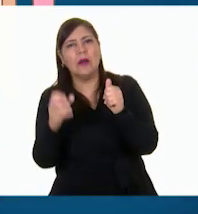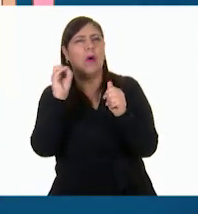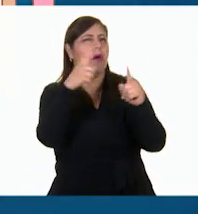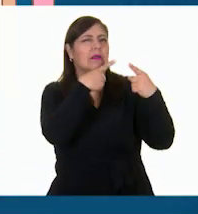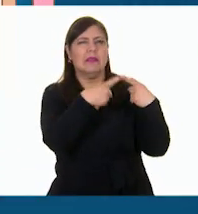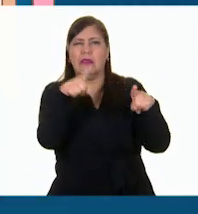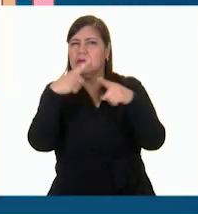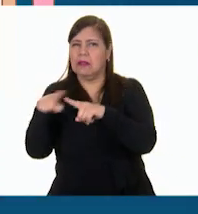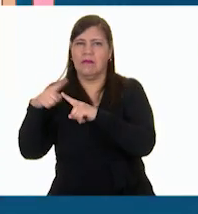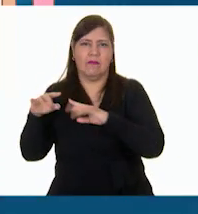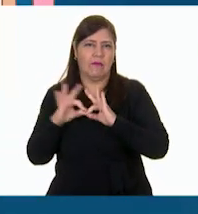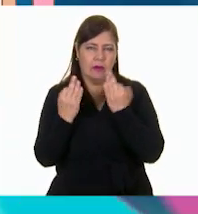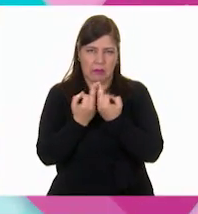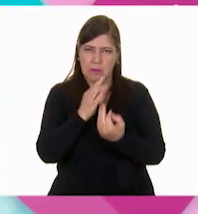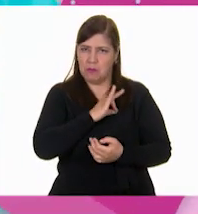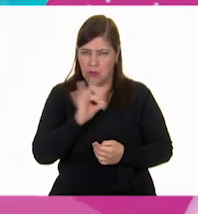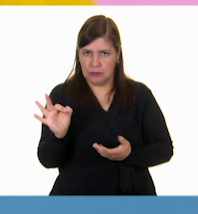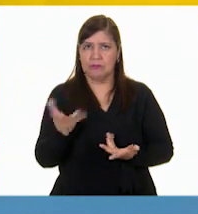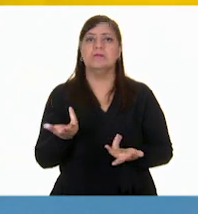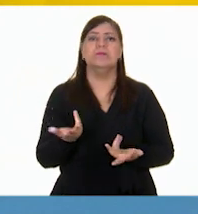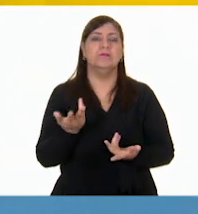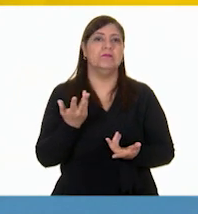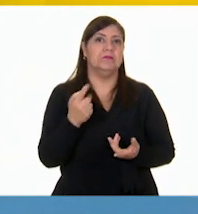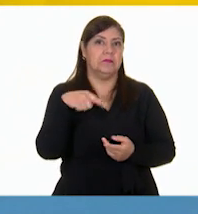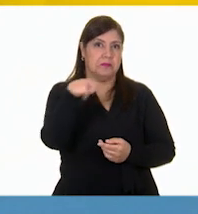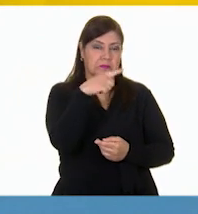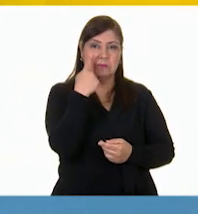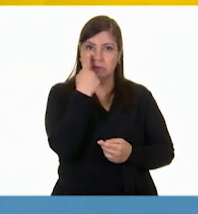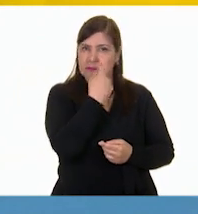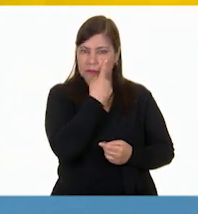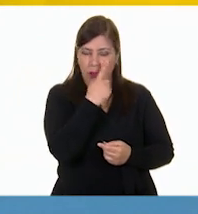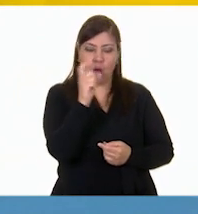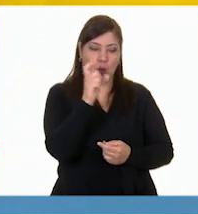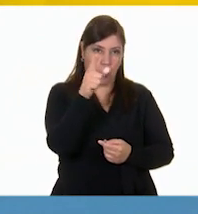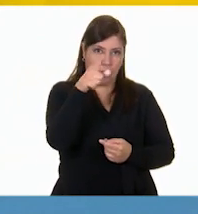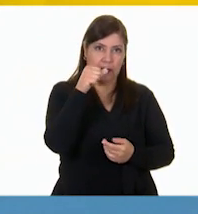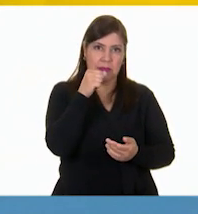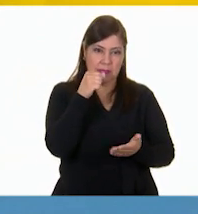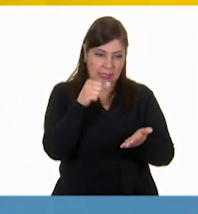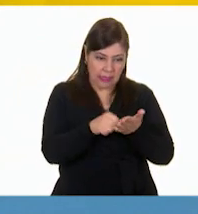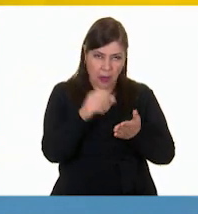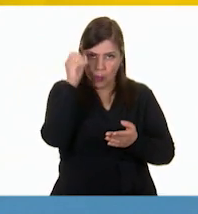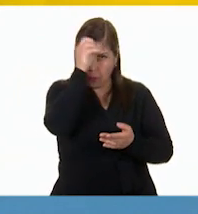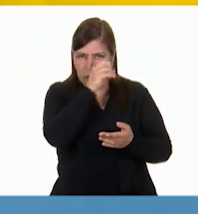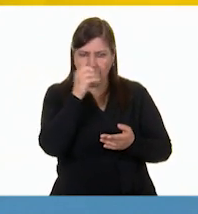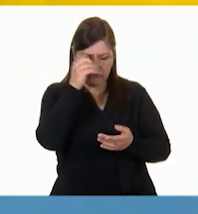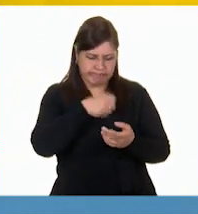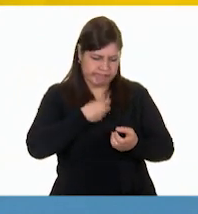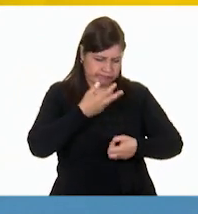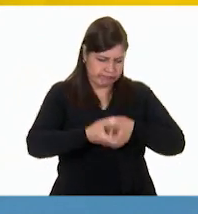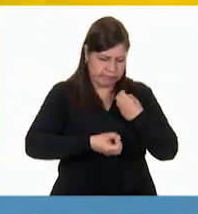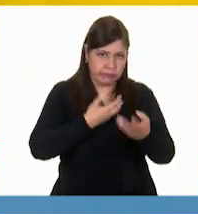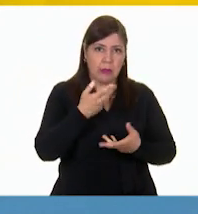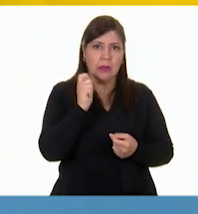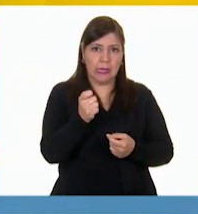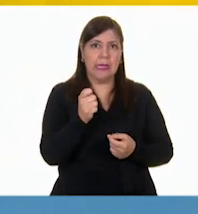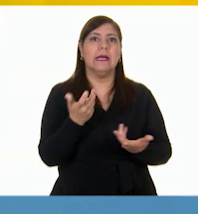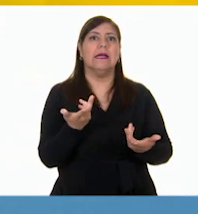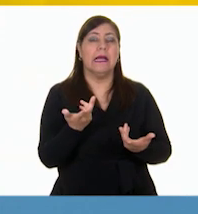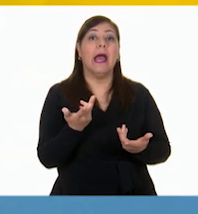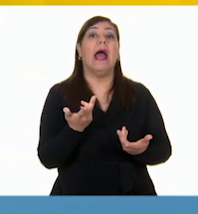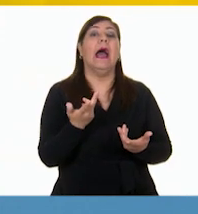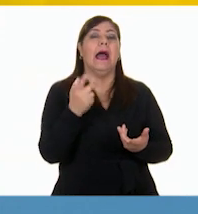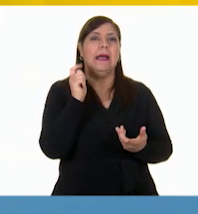cualquier otro medio. Considérenlo, o al escribir su carta de opinión, y de lo que hemos visto,